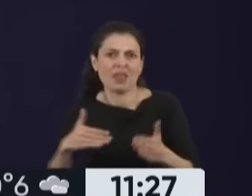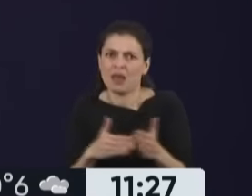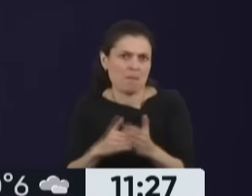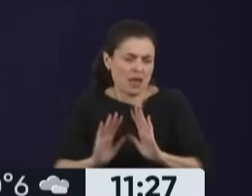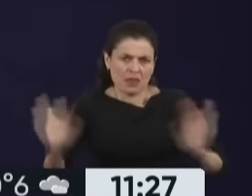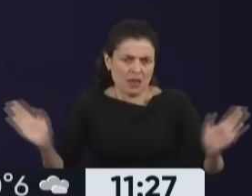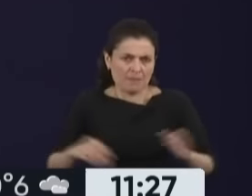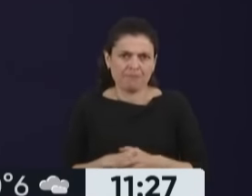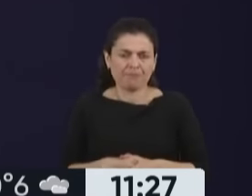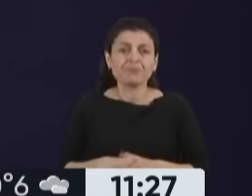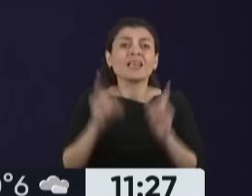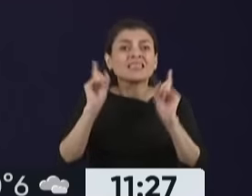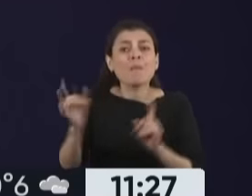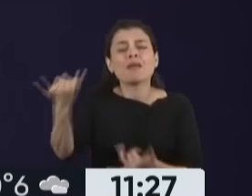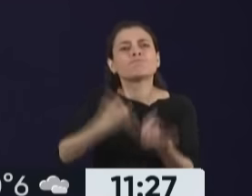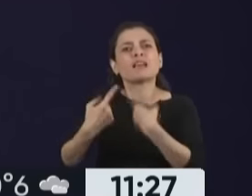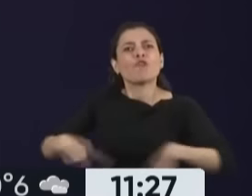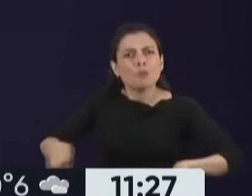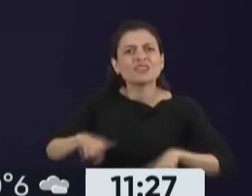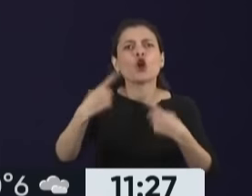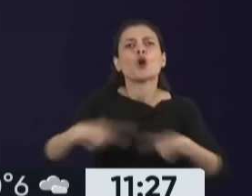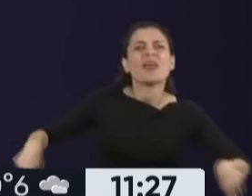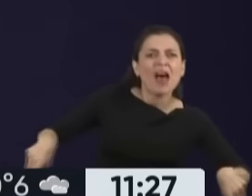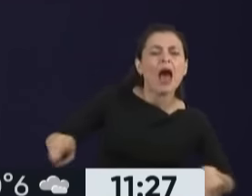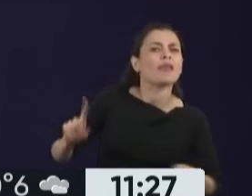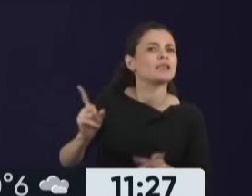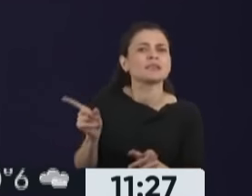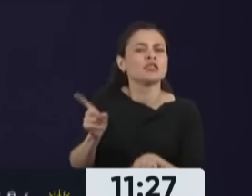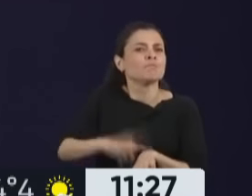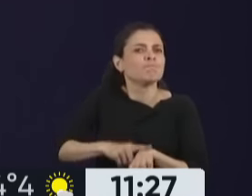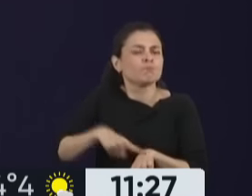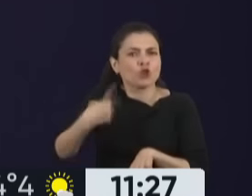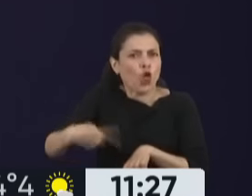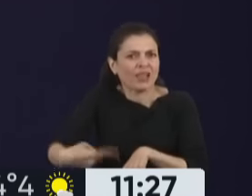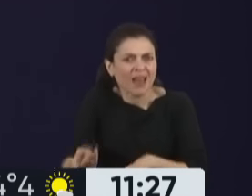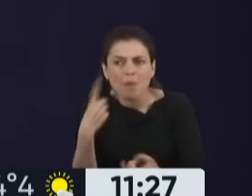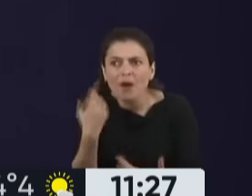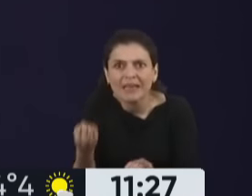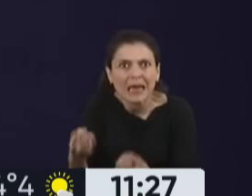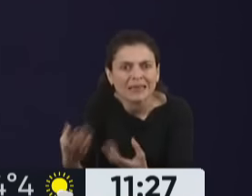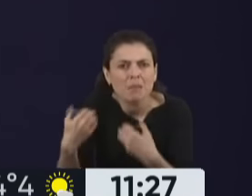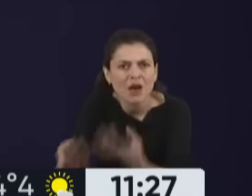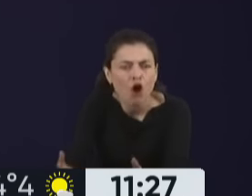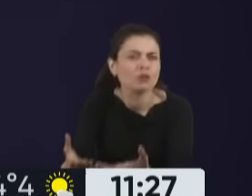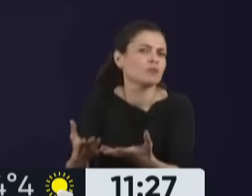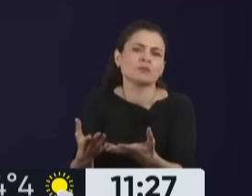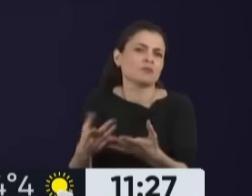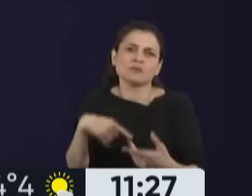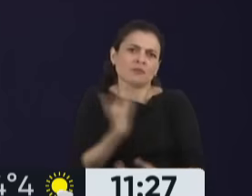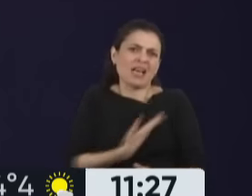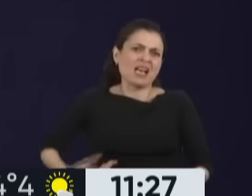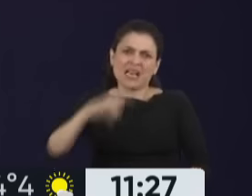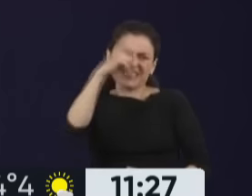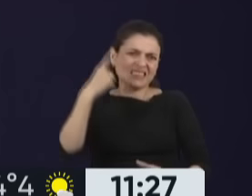y recibiendo información y actualizaciones permanentemente y, bueno, por supuesto, con todo lo que pueda aportar el